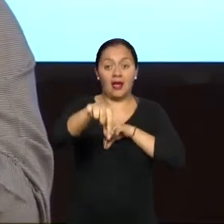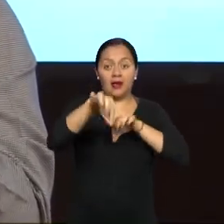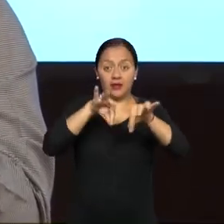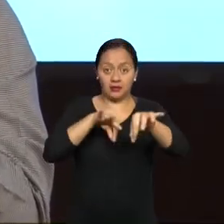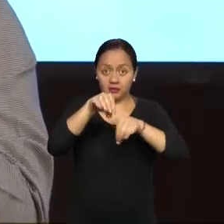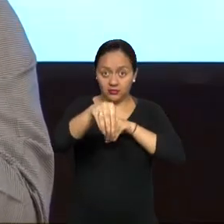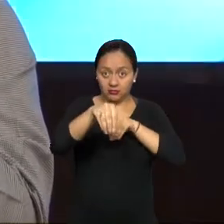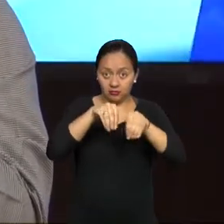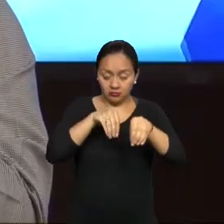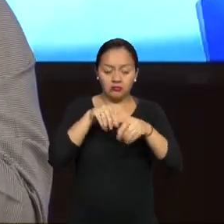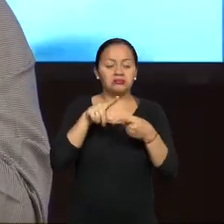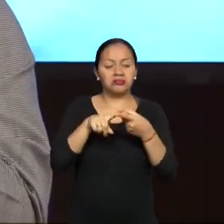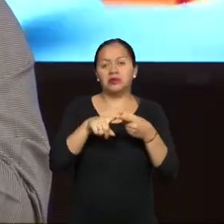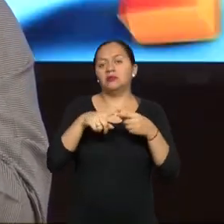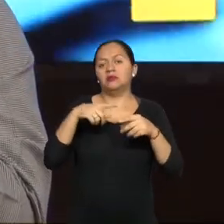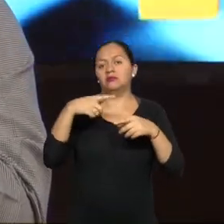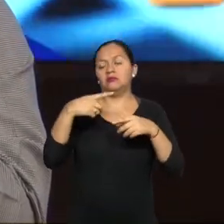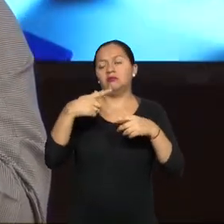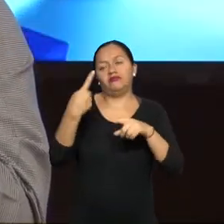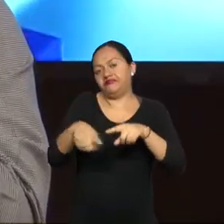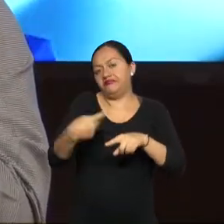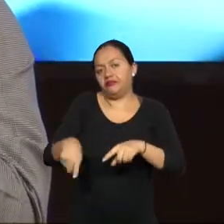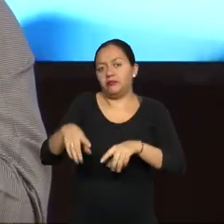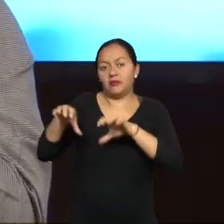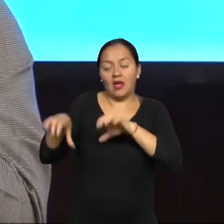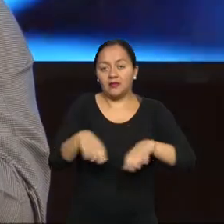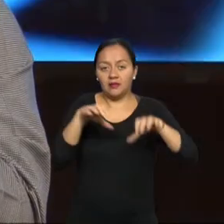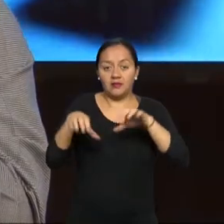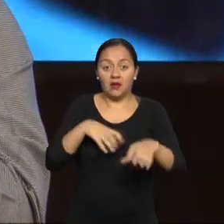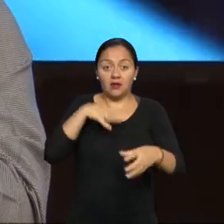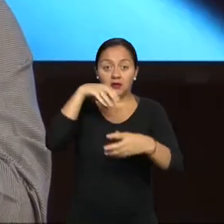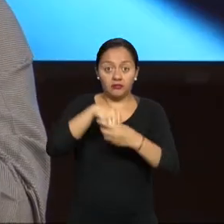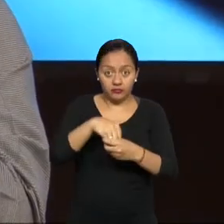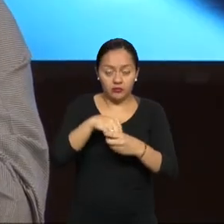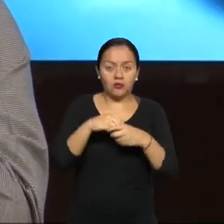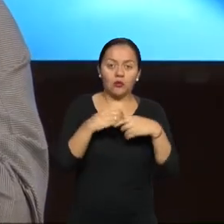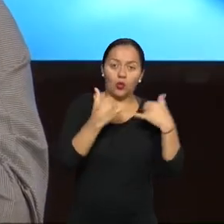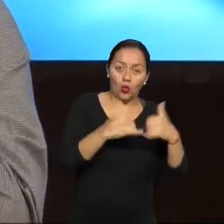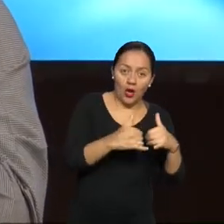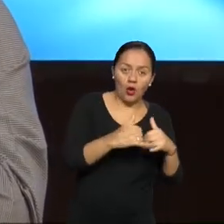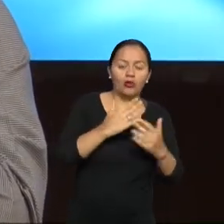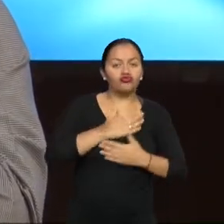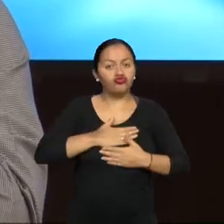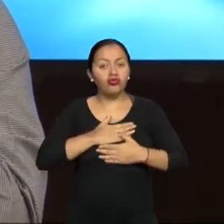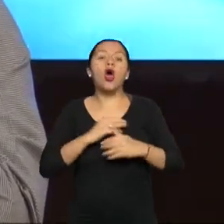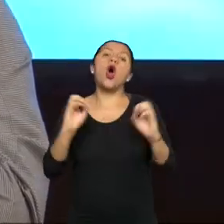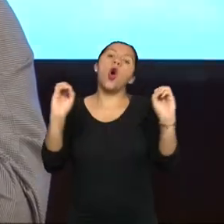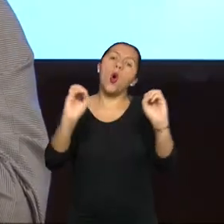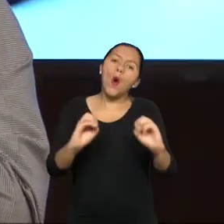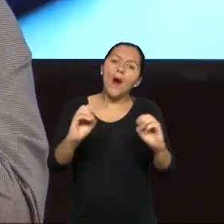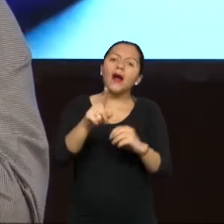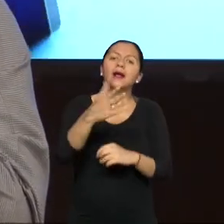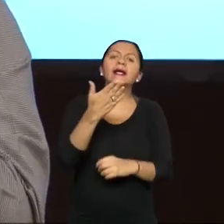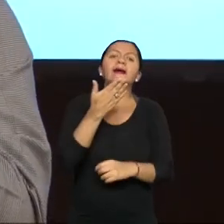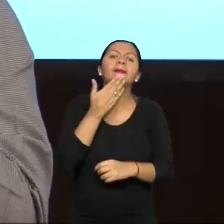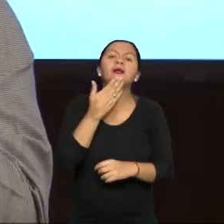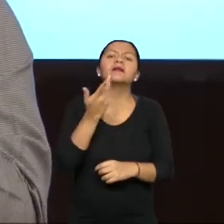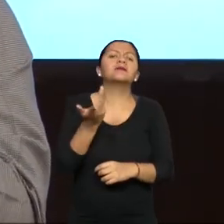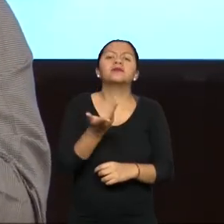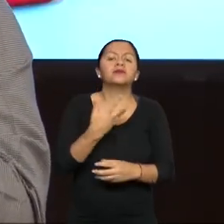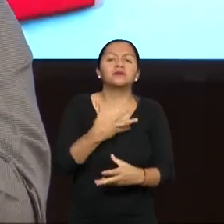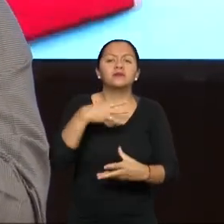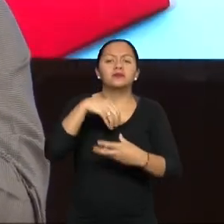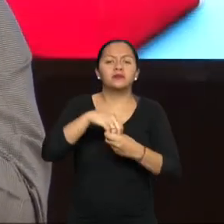tienen otro tipo de actividades que son consideradas dentro de la actividad recreacional o son consideradas también dentro del